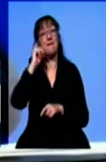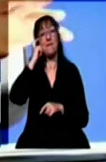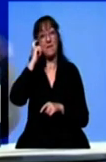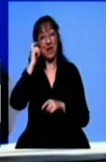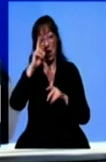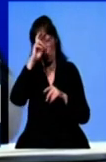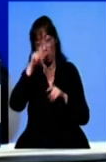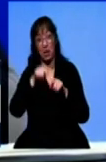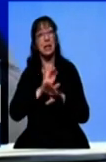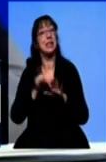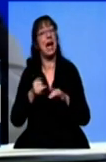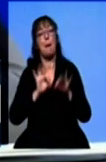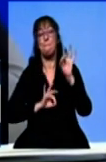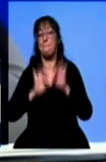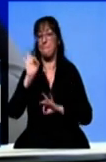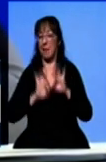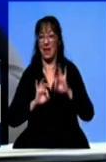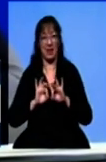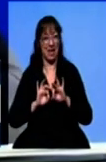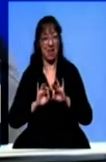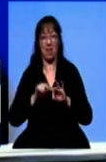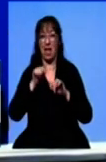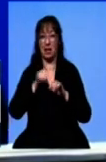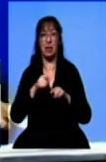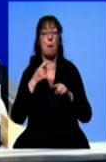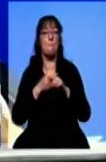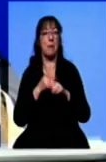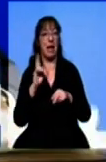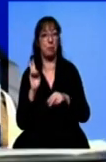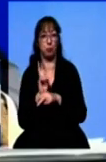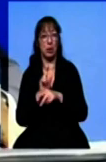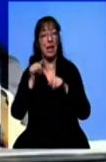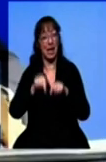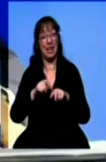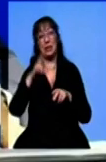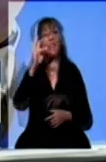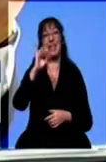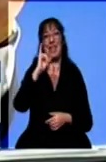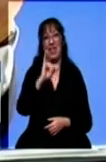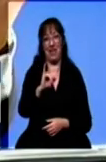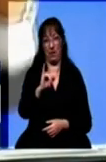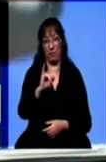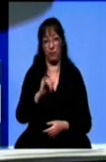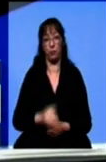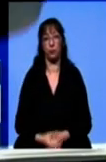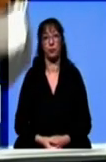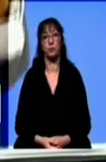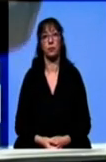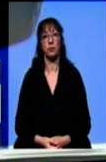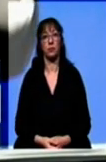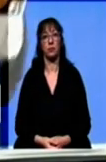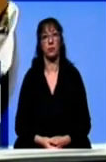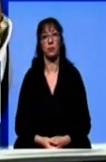ya se ha tomado las medidas necesarias al respecto en ese nosocomio con la